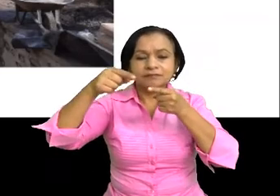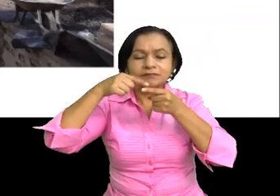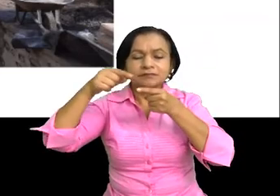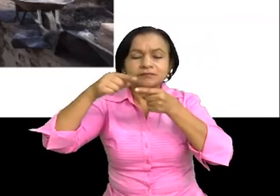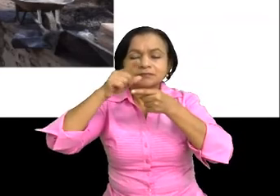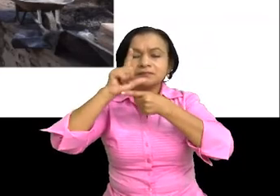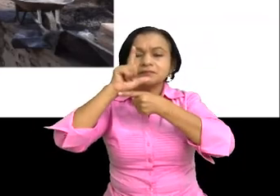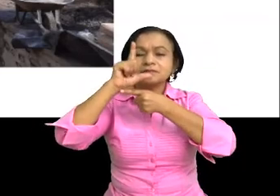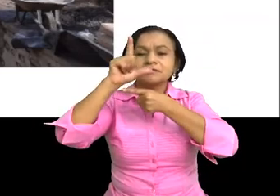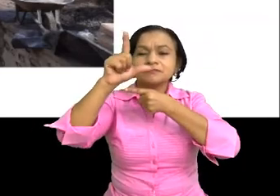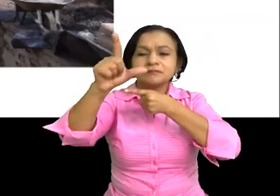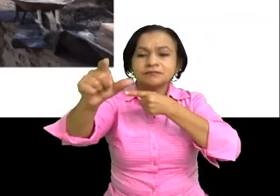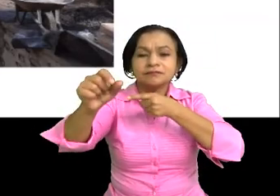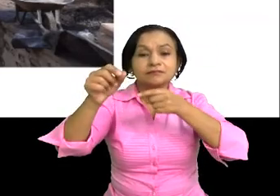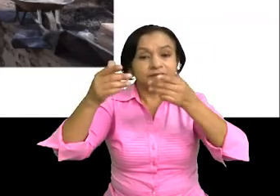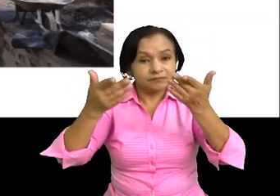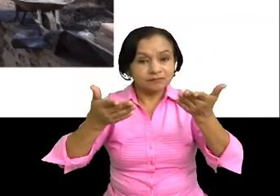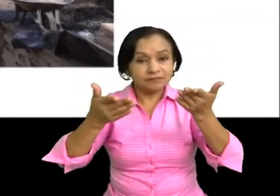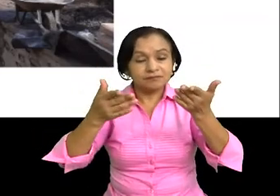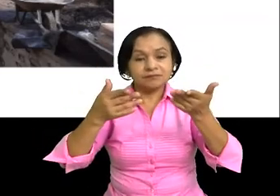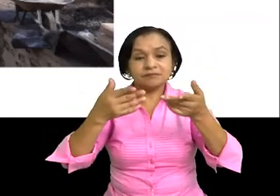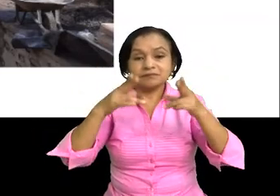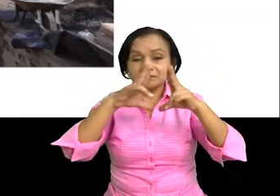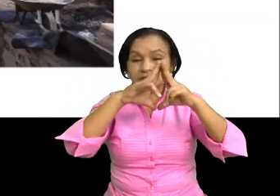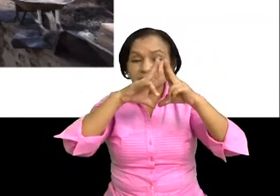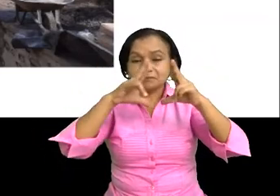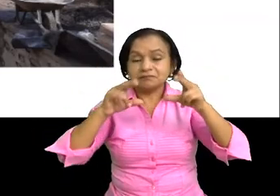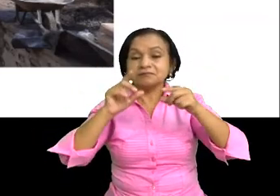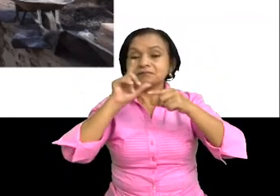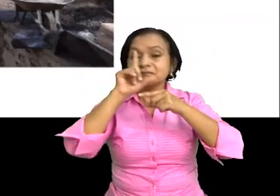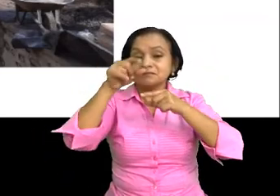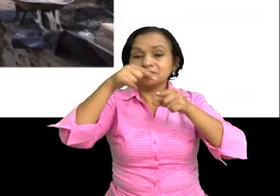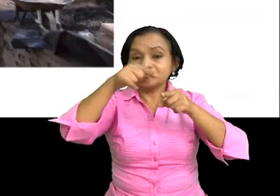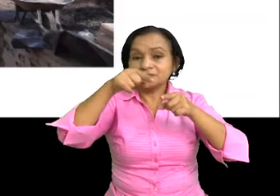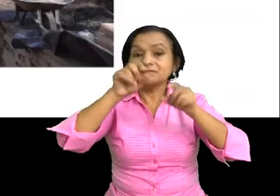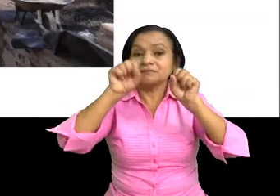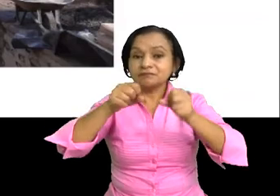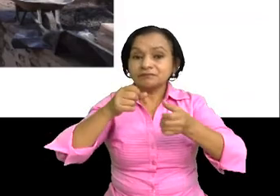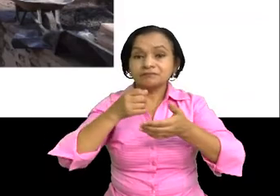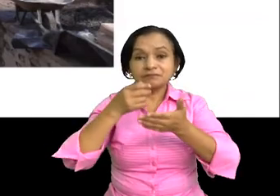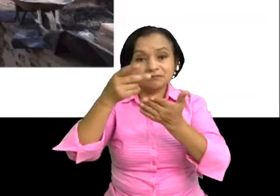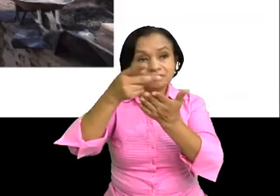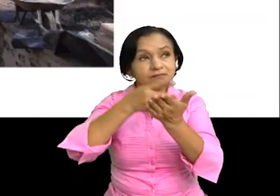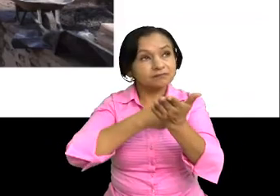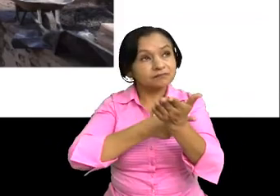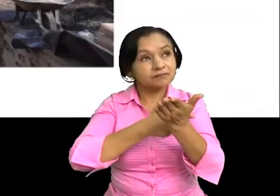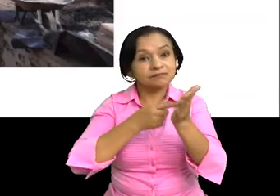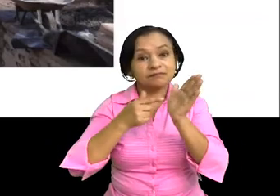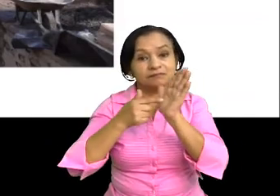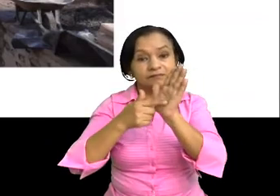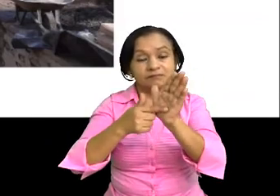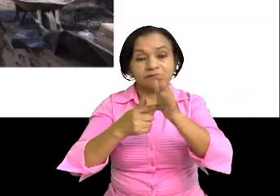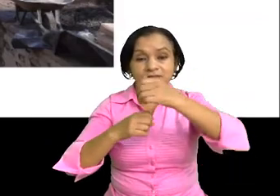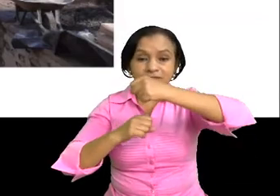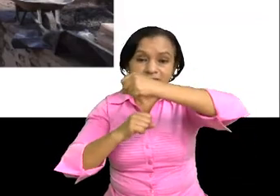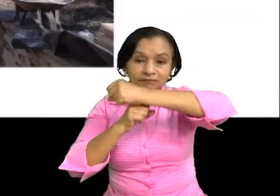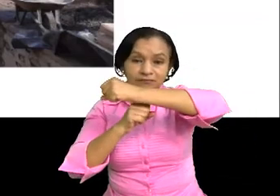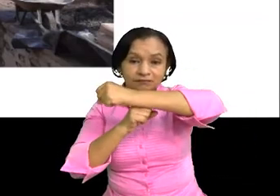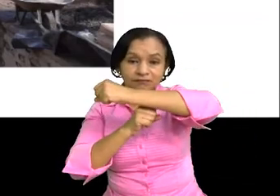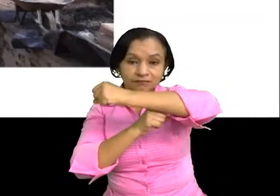las poblaciones del interior del país. Proyectos, por ejemplo, como ese puente que está